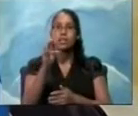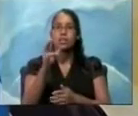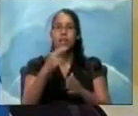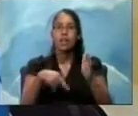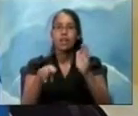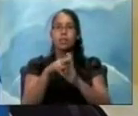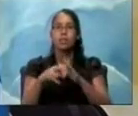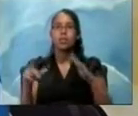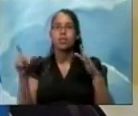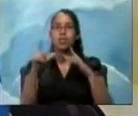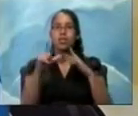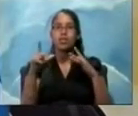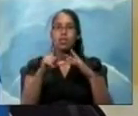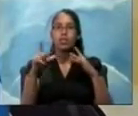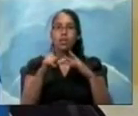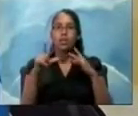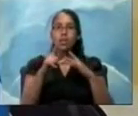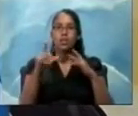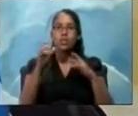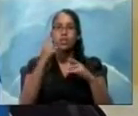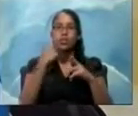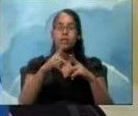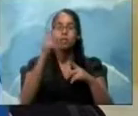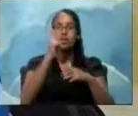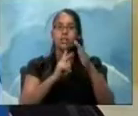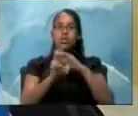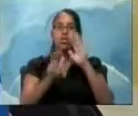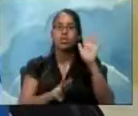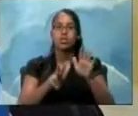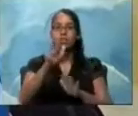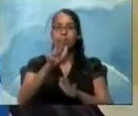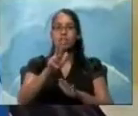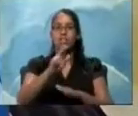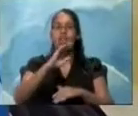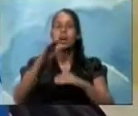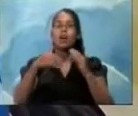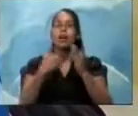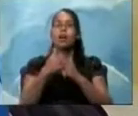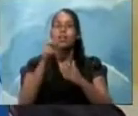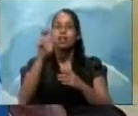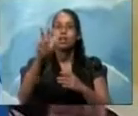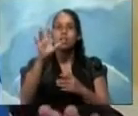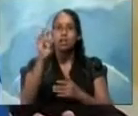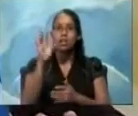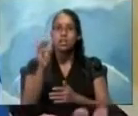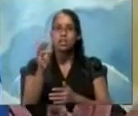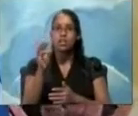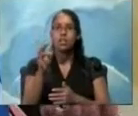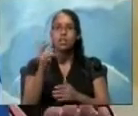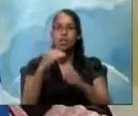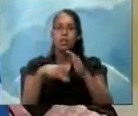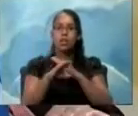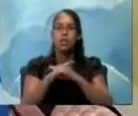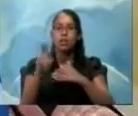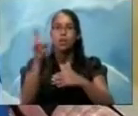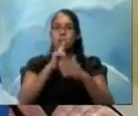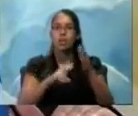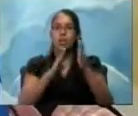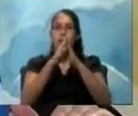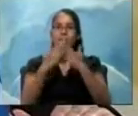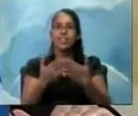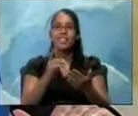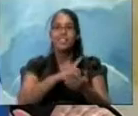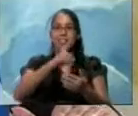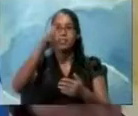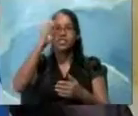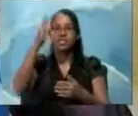Lucas capítulo 23, versículo 13 al 37. Y vamos a leer la palabra de Dios bajo la autoridad